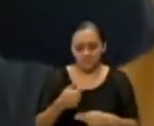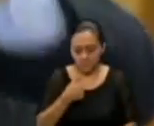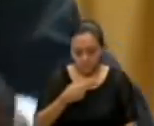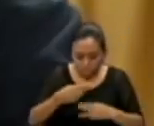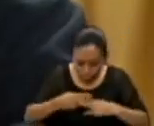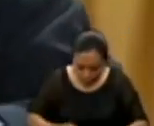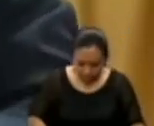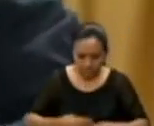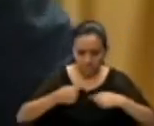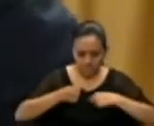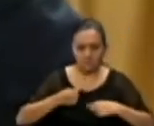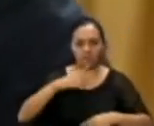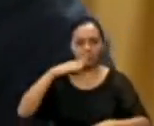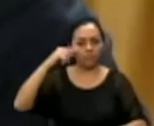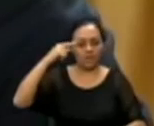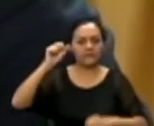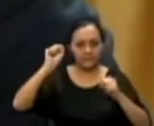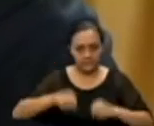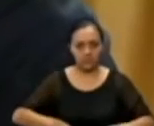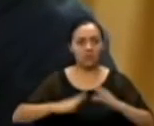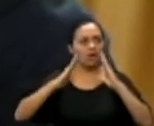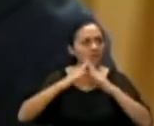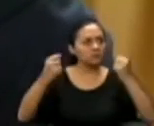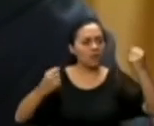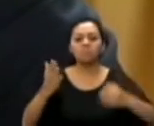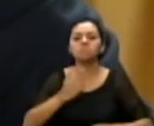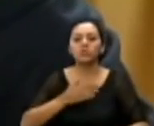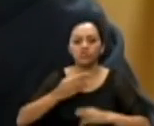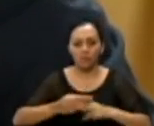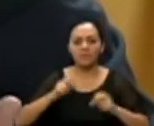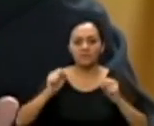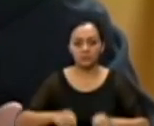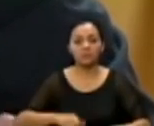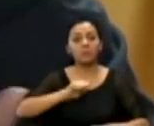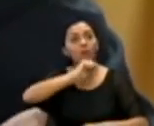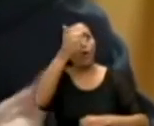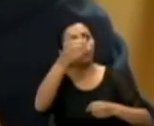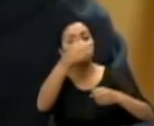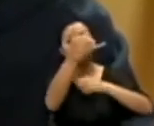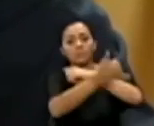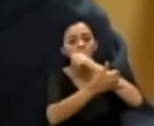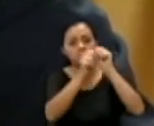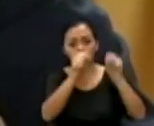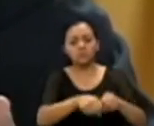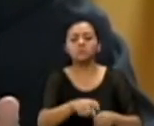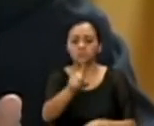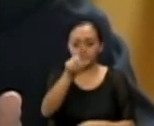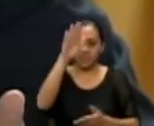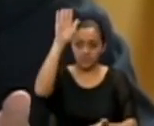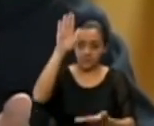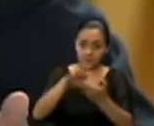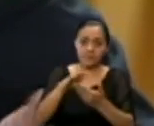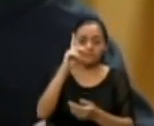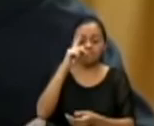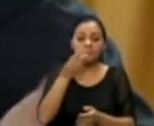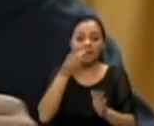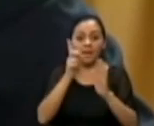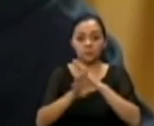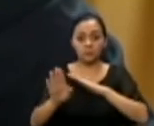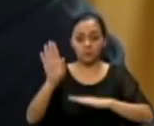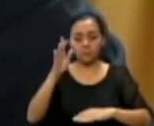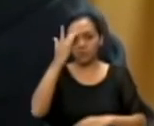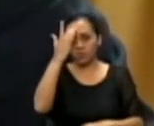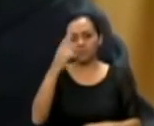decomisó en bahamas ni mucho menos y es cierto que me protejo me ha disminuido porque entre otra cosa porque nos reducimos el